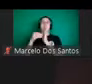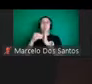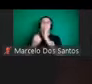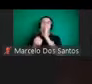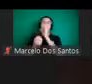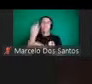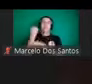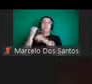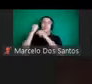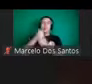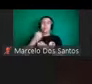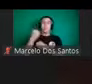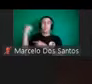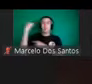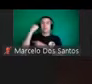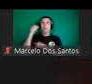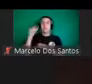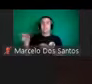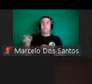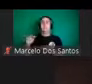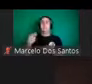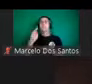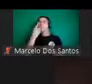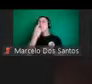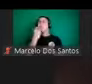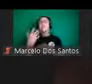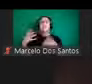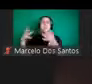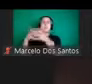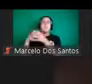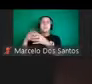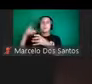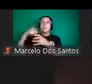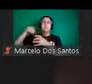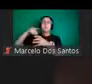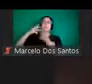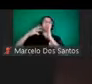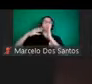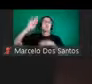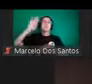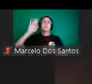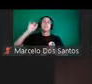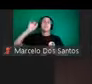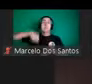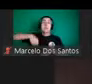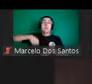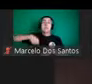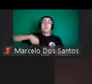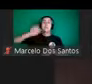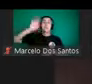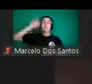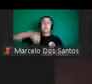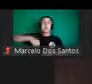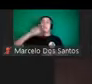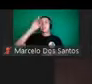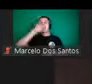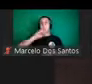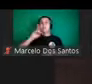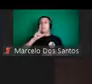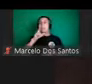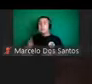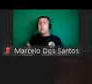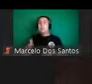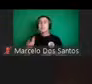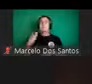Estamos formados por padres, ¿verdad?, de personas con discapacidad que fuimos